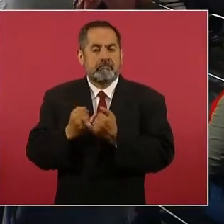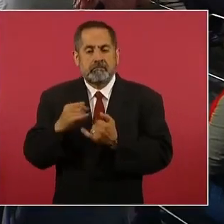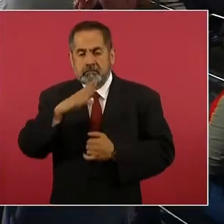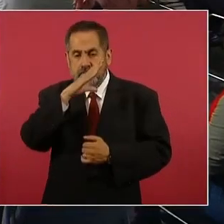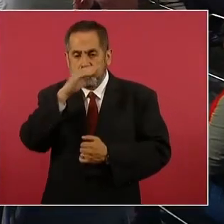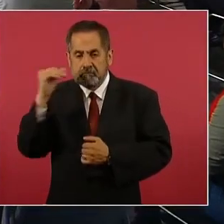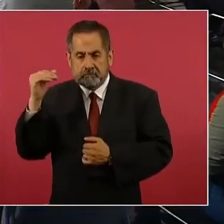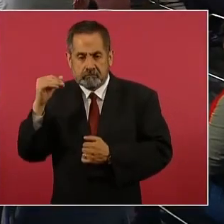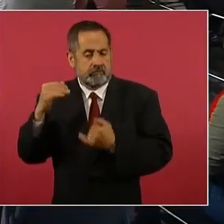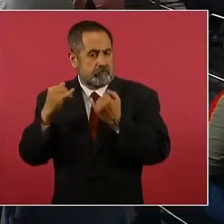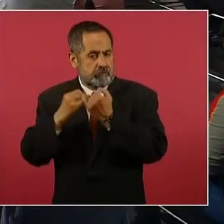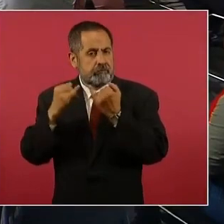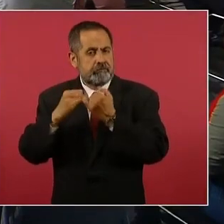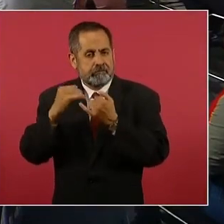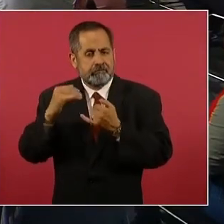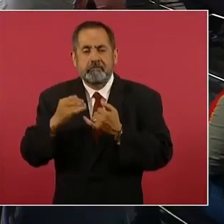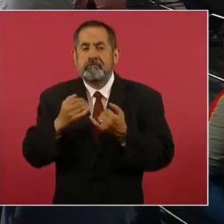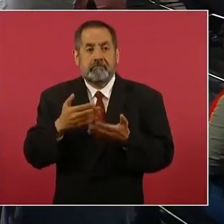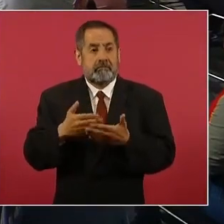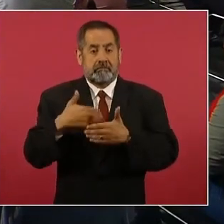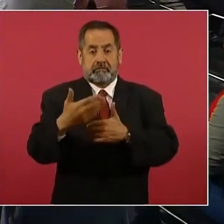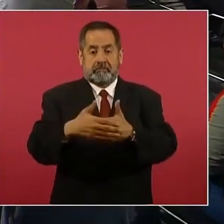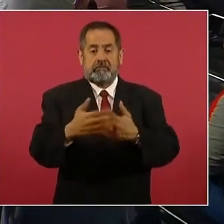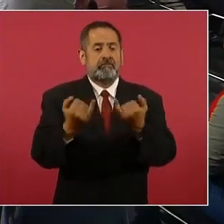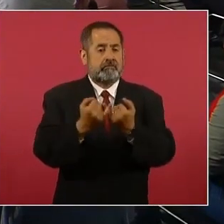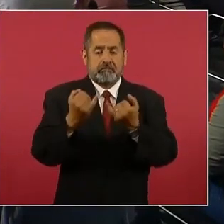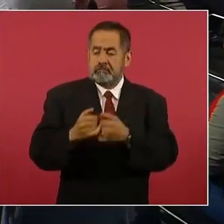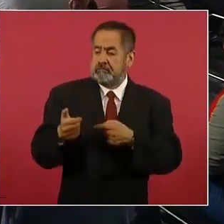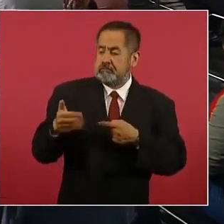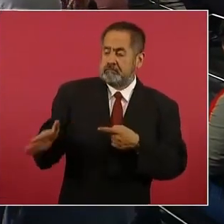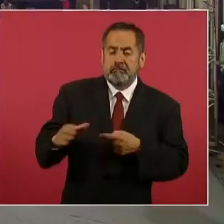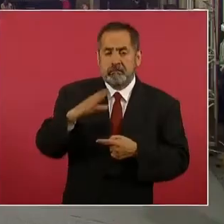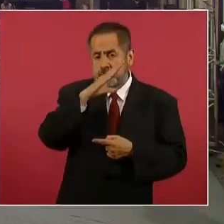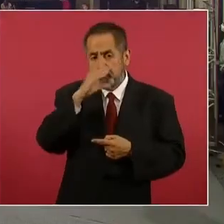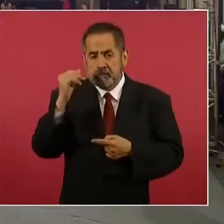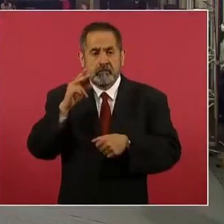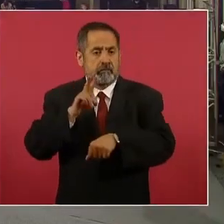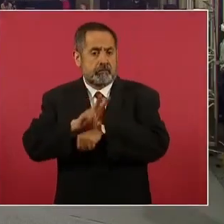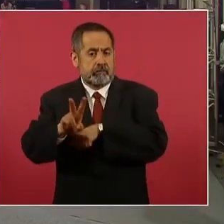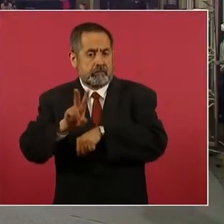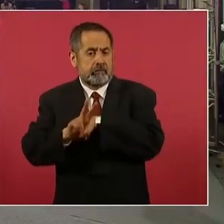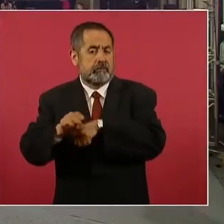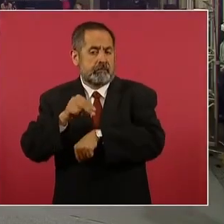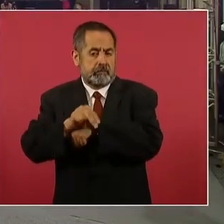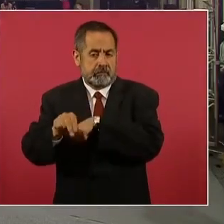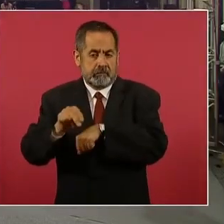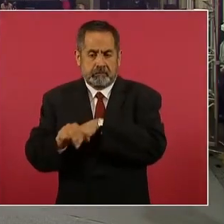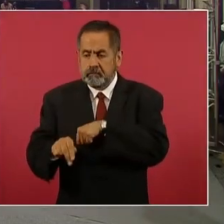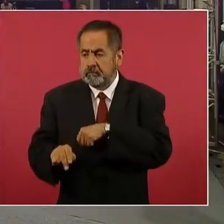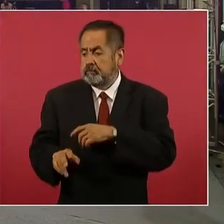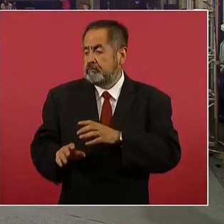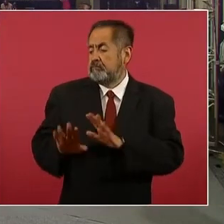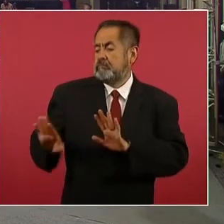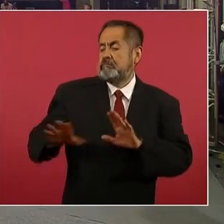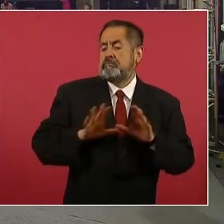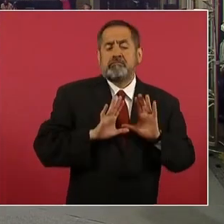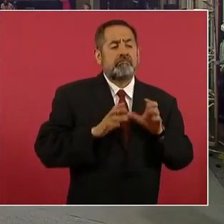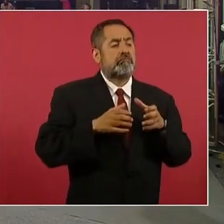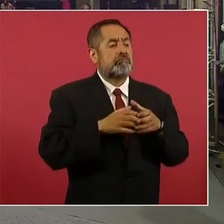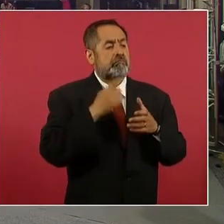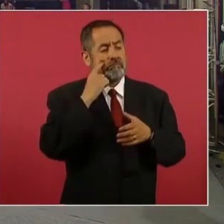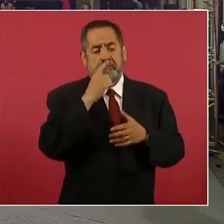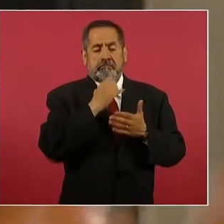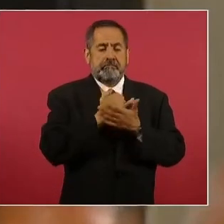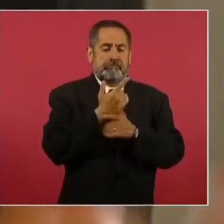quiere volver a excluir a Cuba, Venezuela y Nicaragua del Club de los Democráticos. Y el